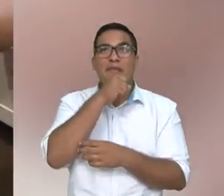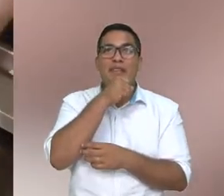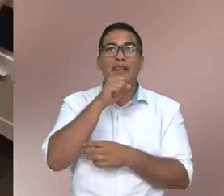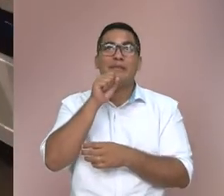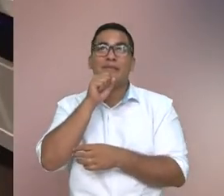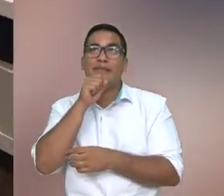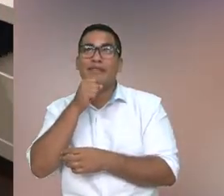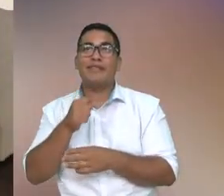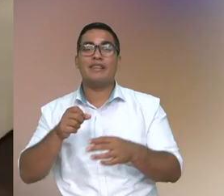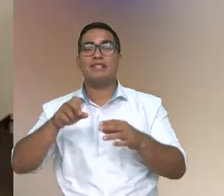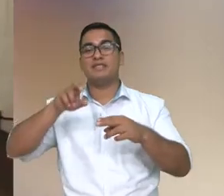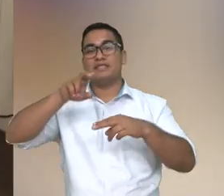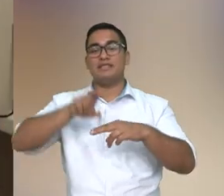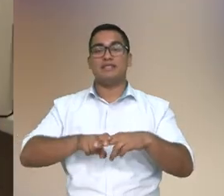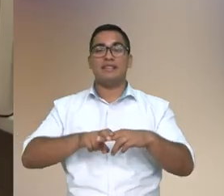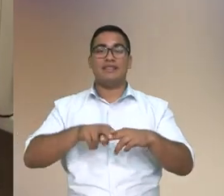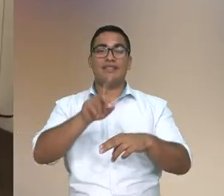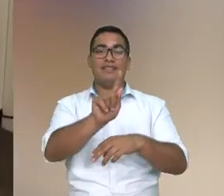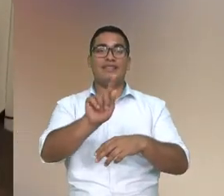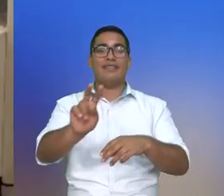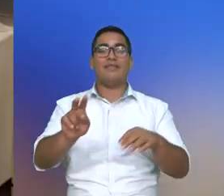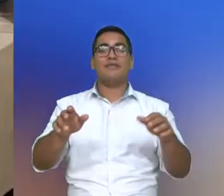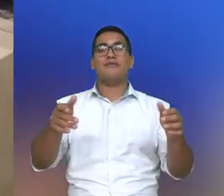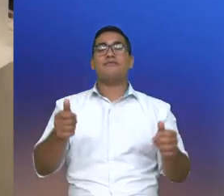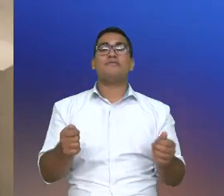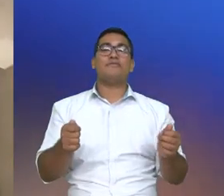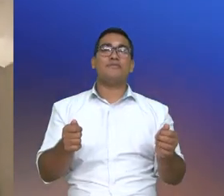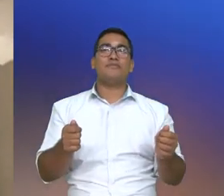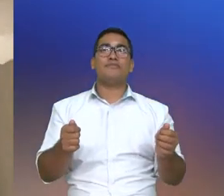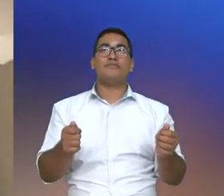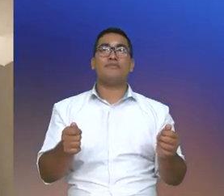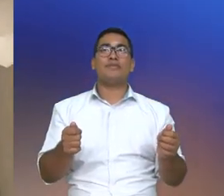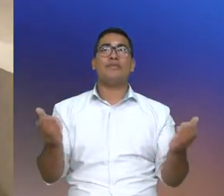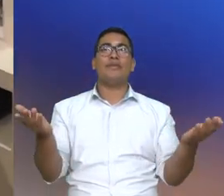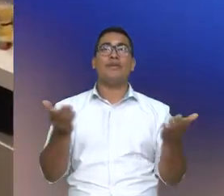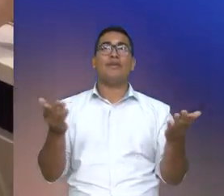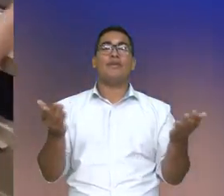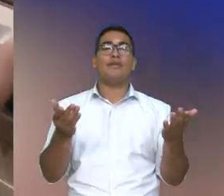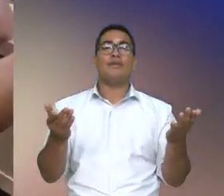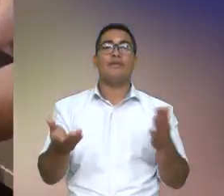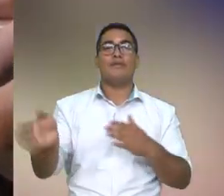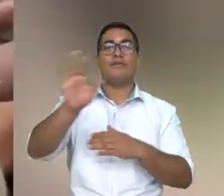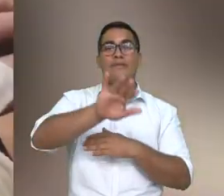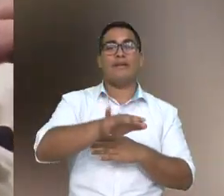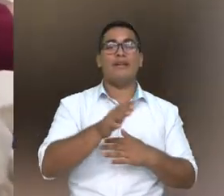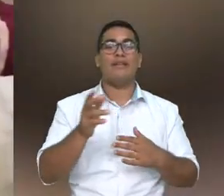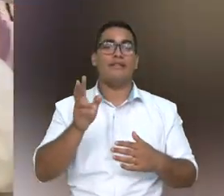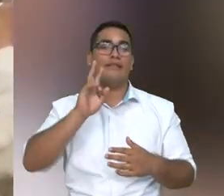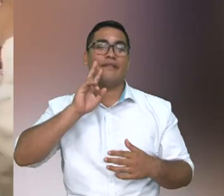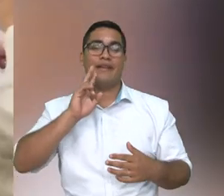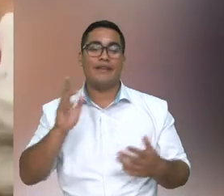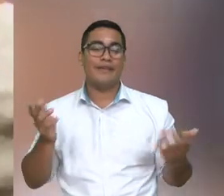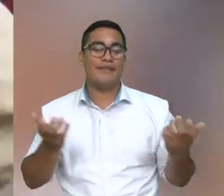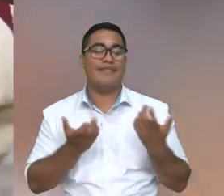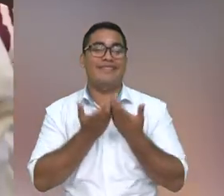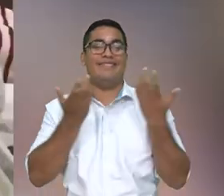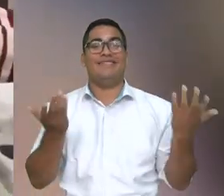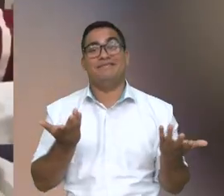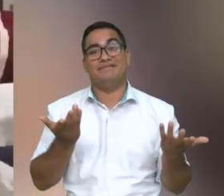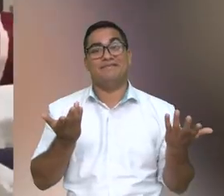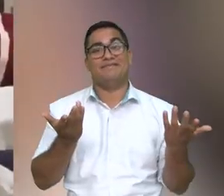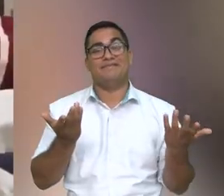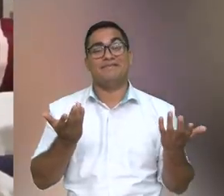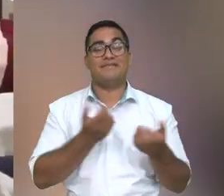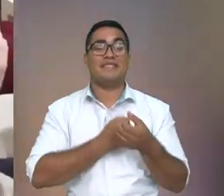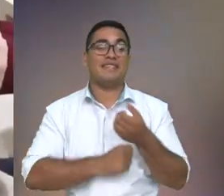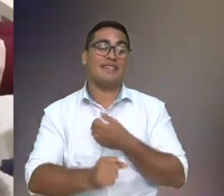sentados en sus sillas vestidos frente a la tele, mientras observan la animación del océano bebiendo copas de vino. Según la hija de la pareja,